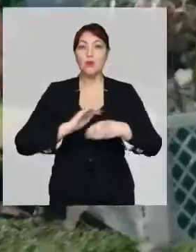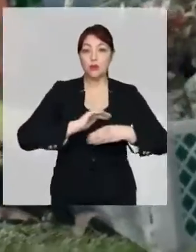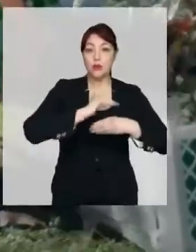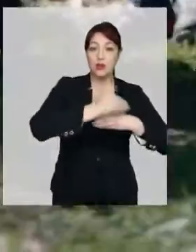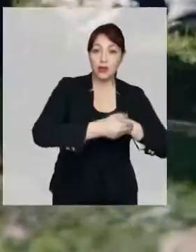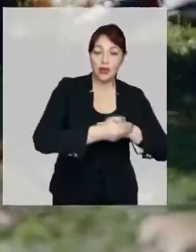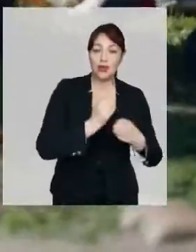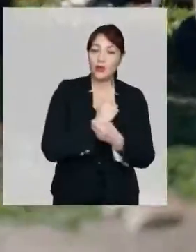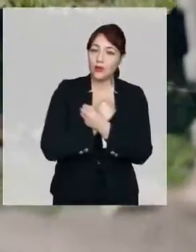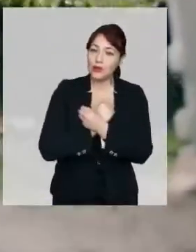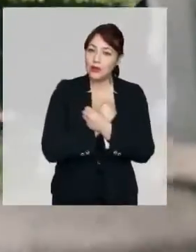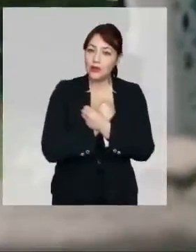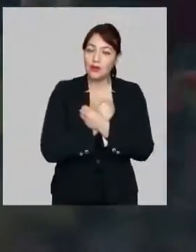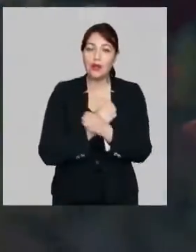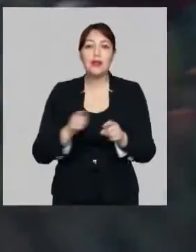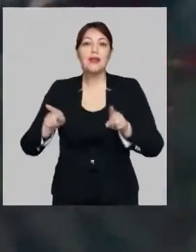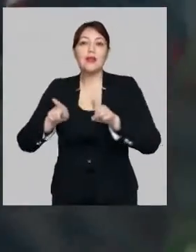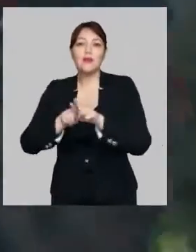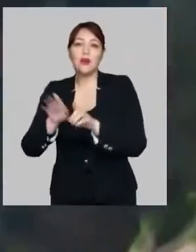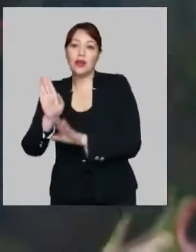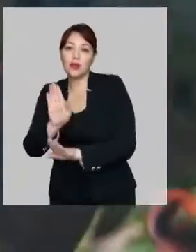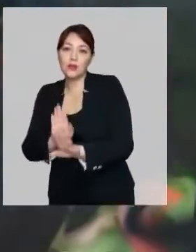Proteger con amor es cuidar.